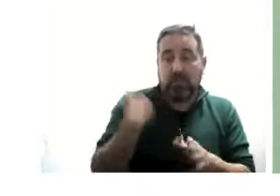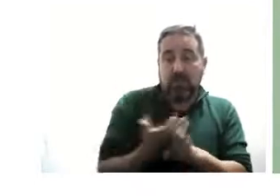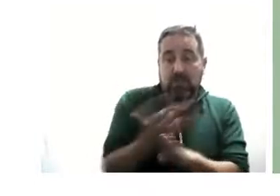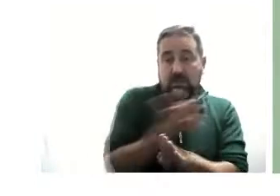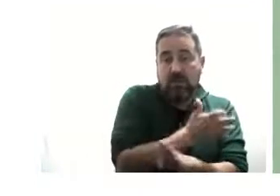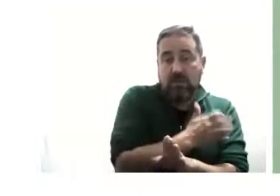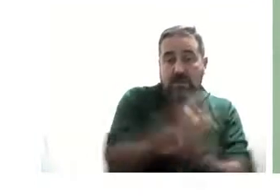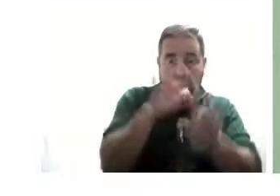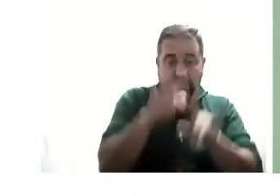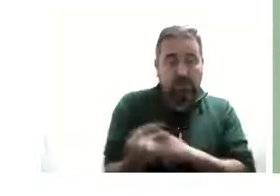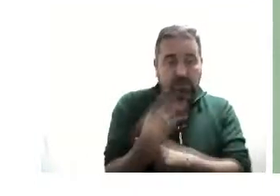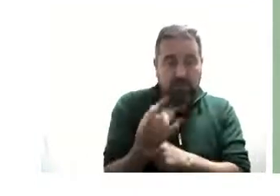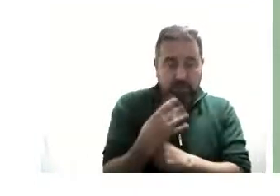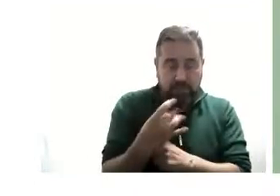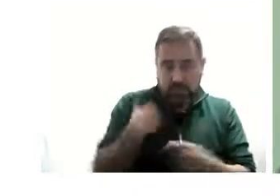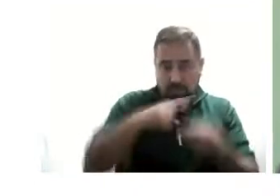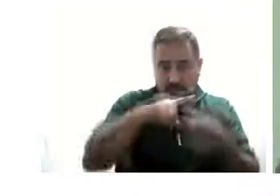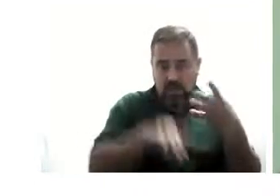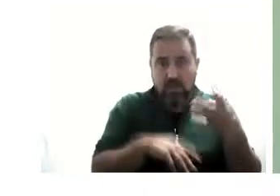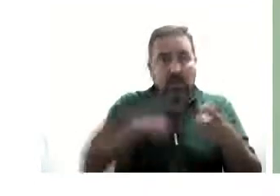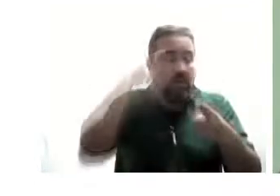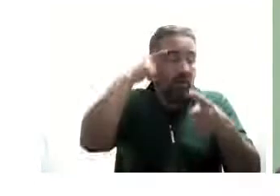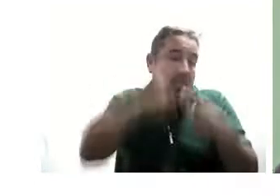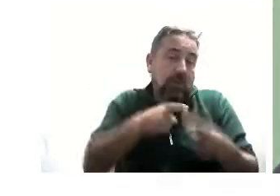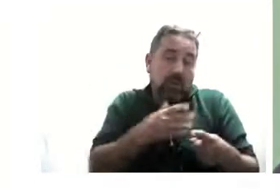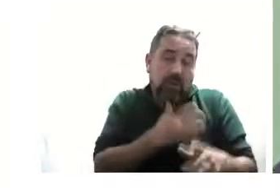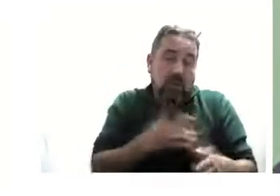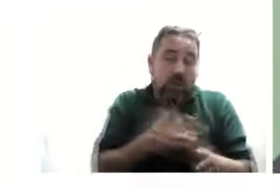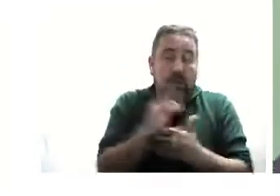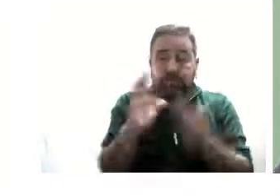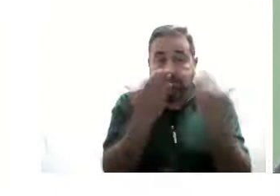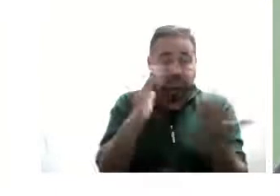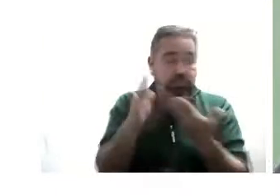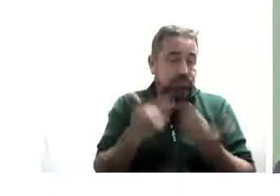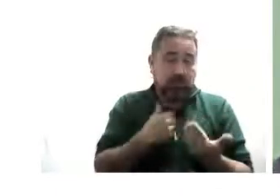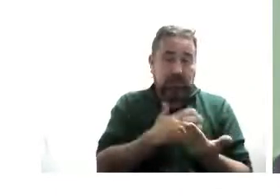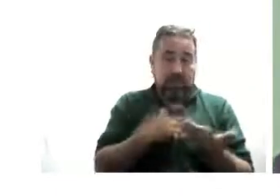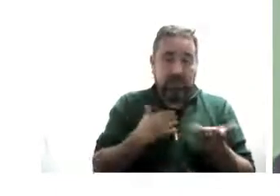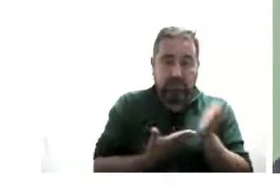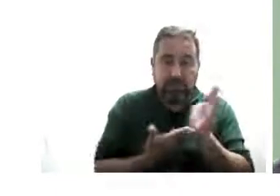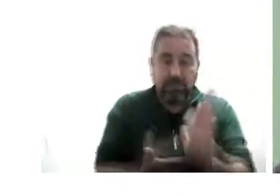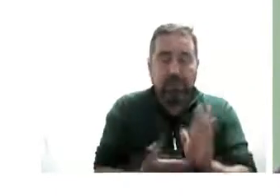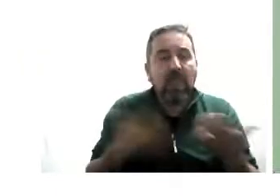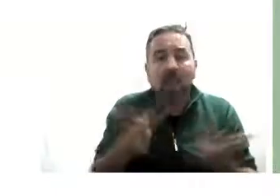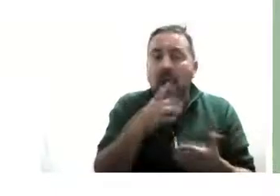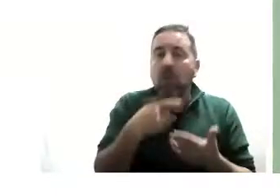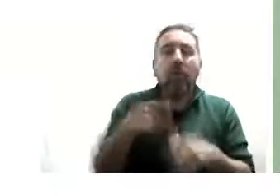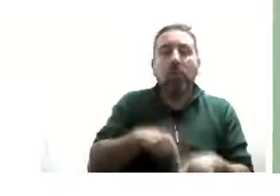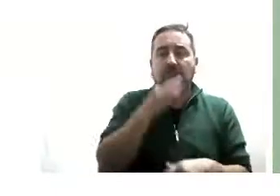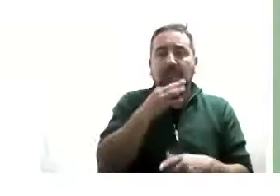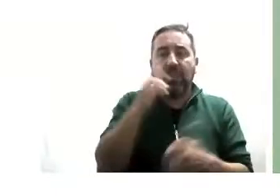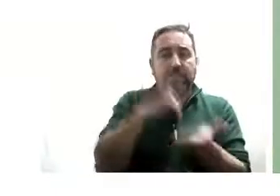por escrito, tratando de atender a todas las que nos planteéis. Y sin más, voy a presentar al ponente de la